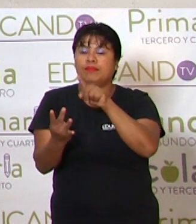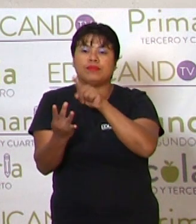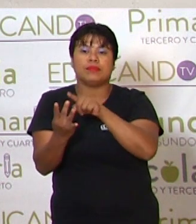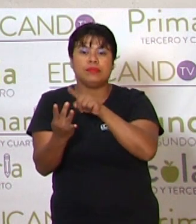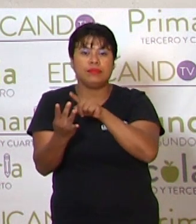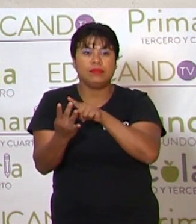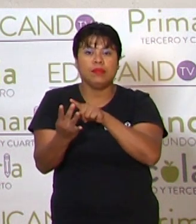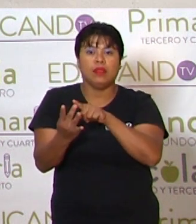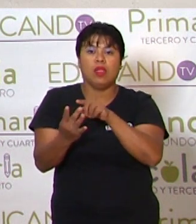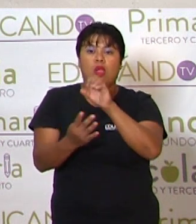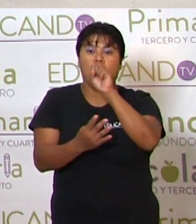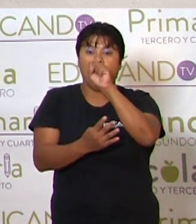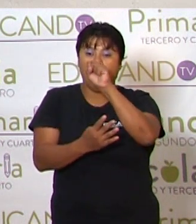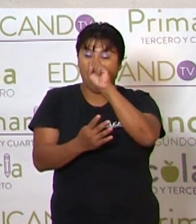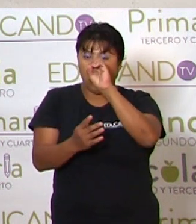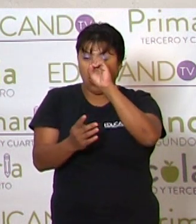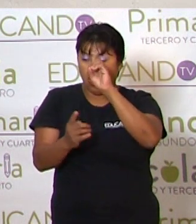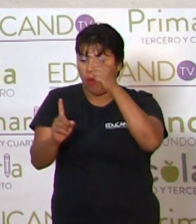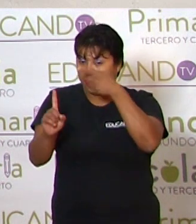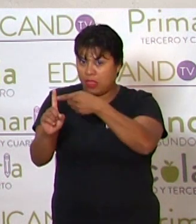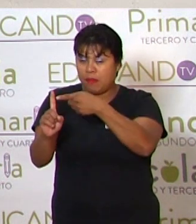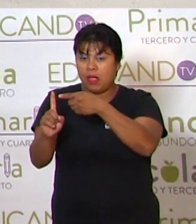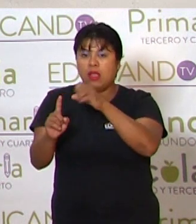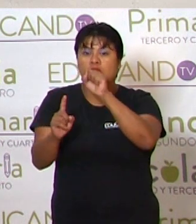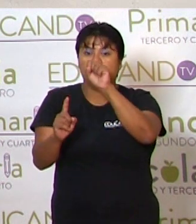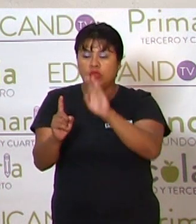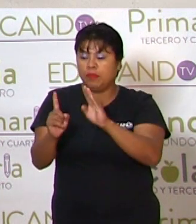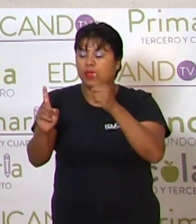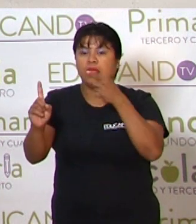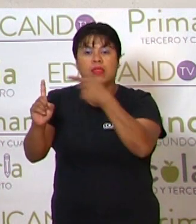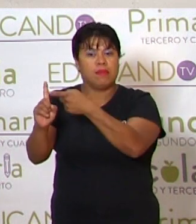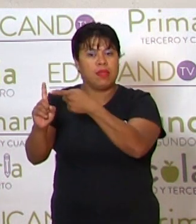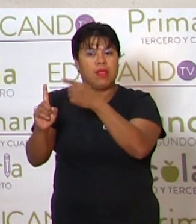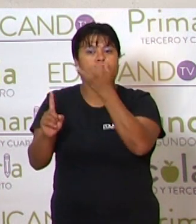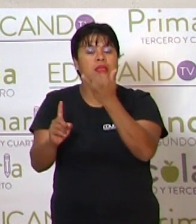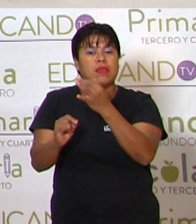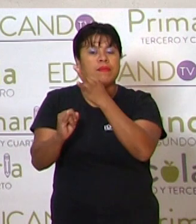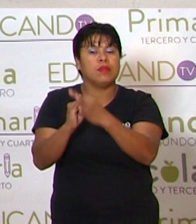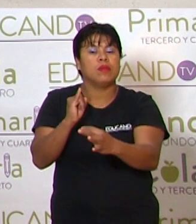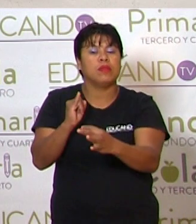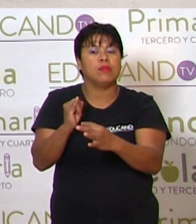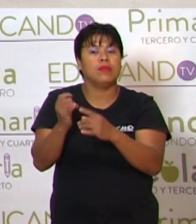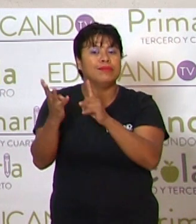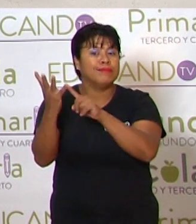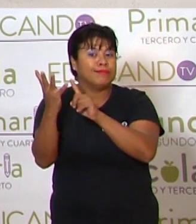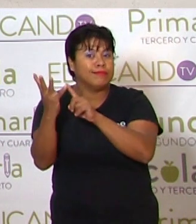adivines. Literal, objetiva, subjetiva, y por último,